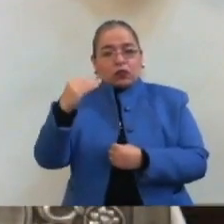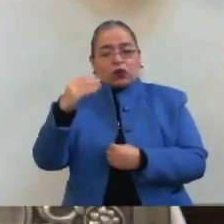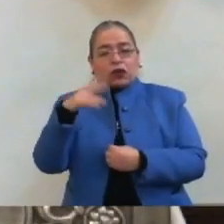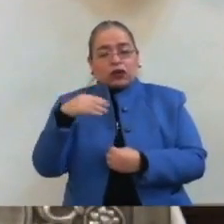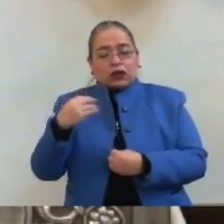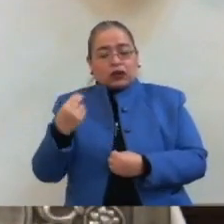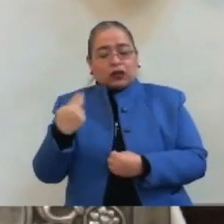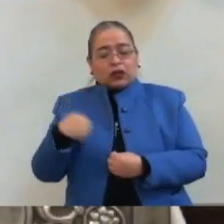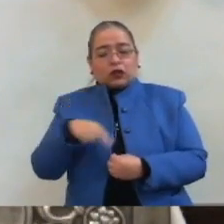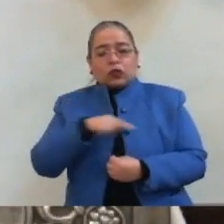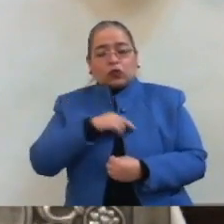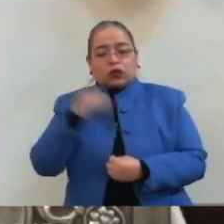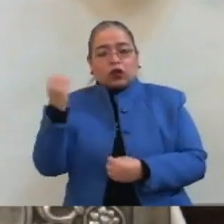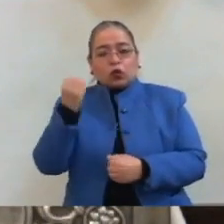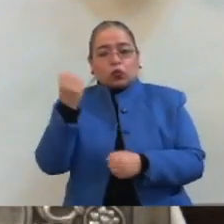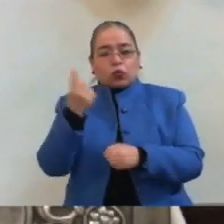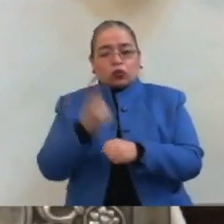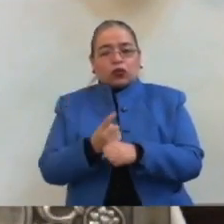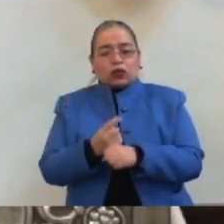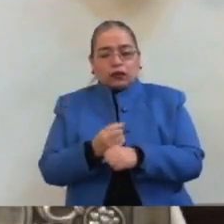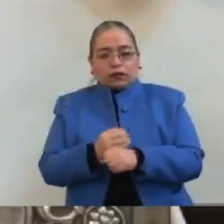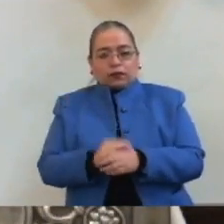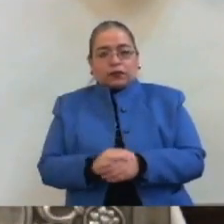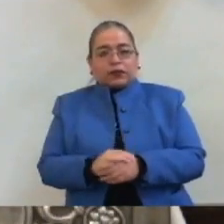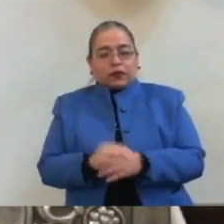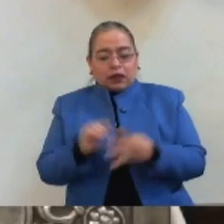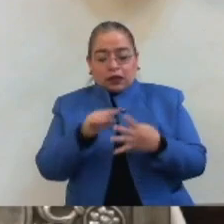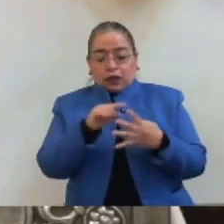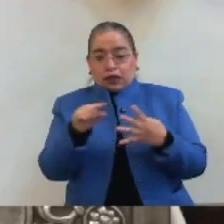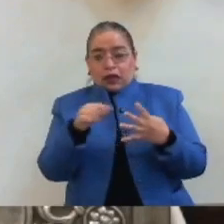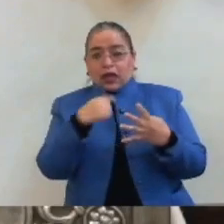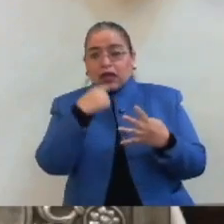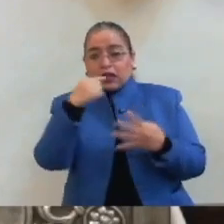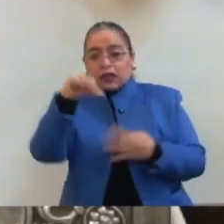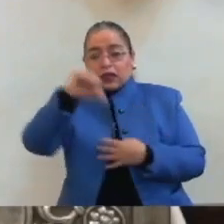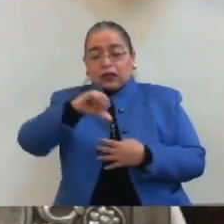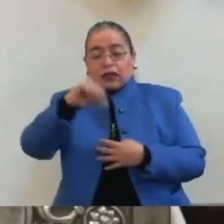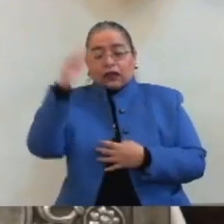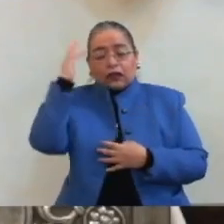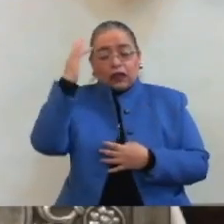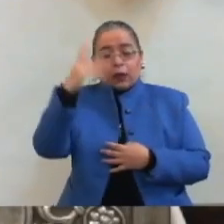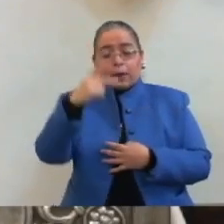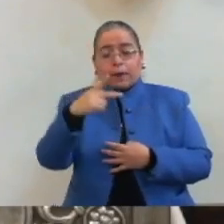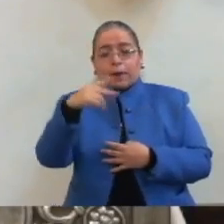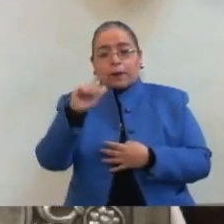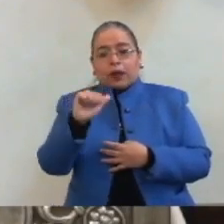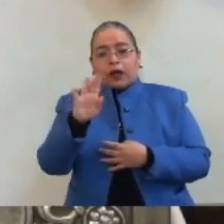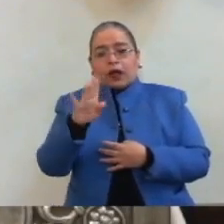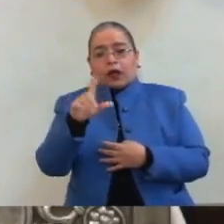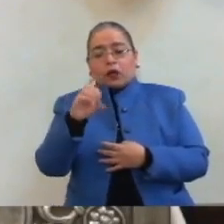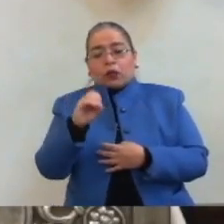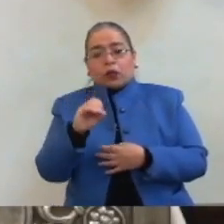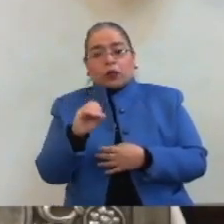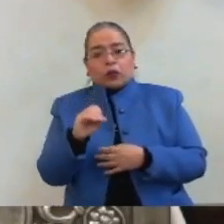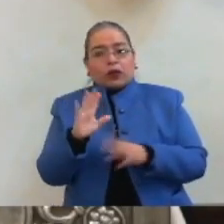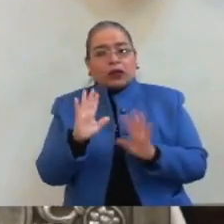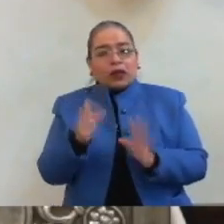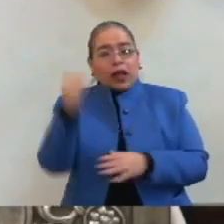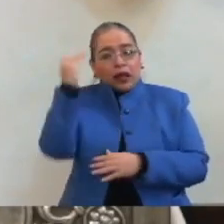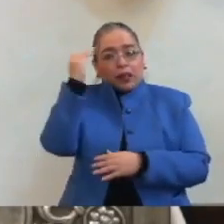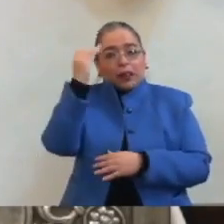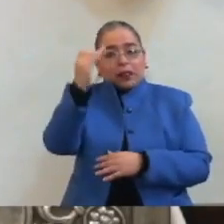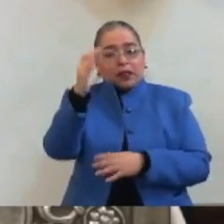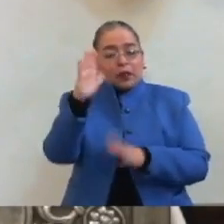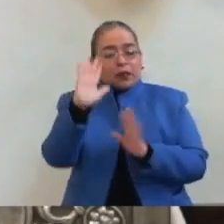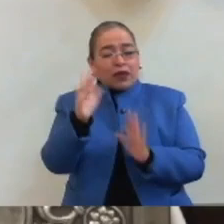el tiempo se ha cumplido hoy dice samper no el tiempo apremia